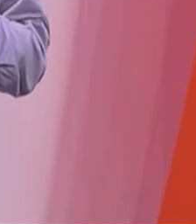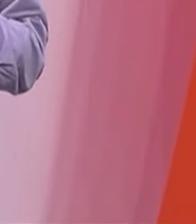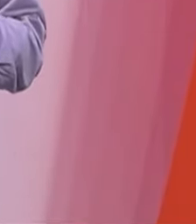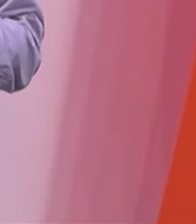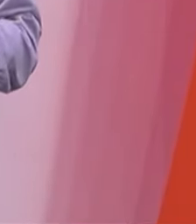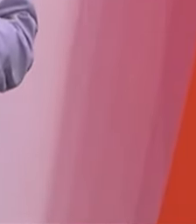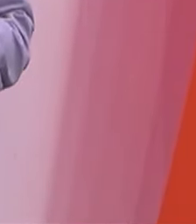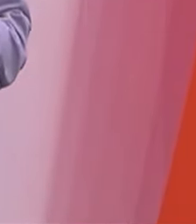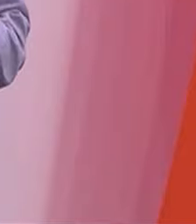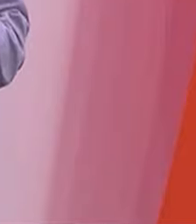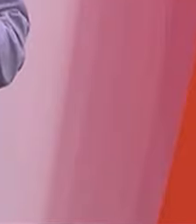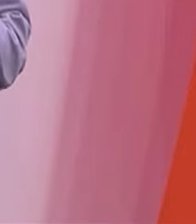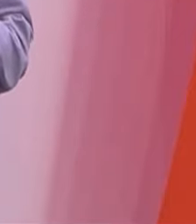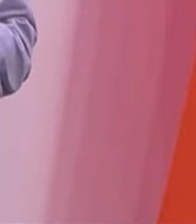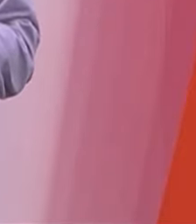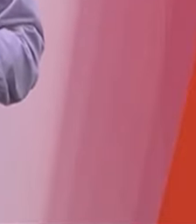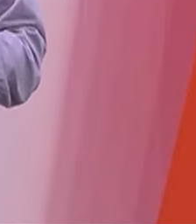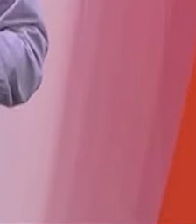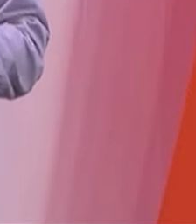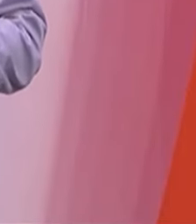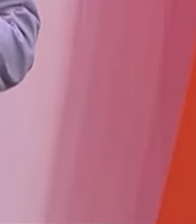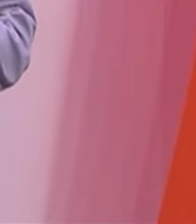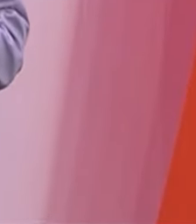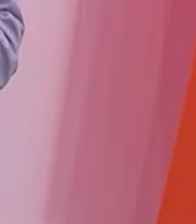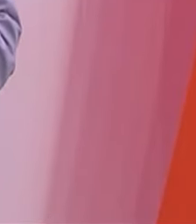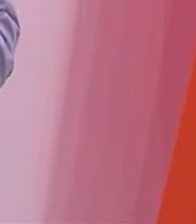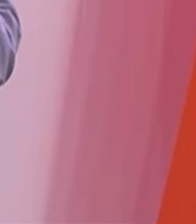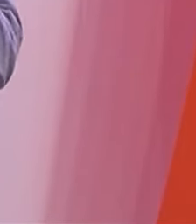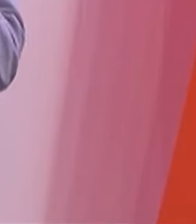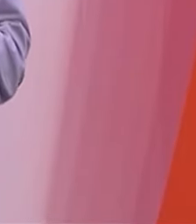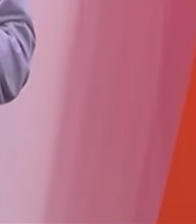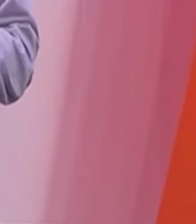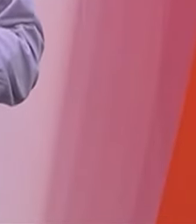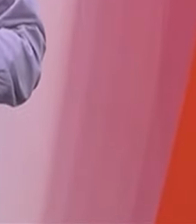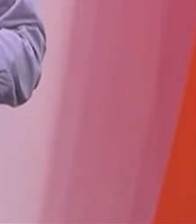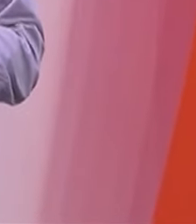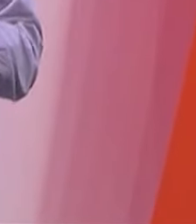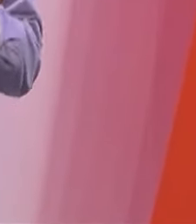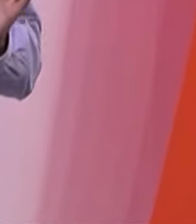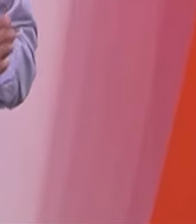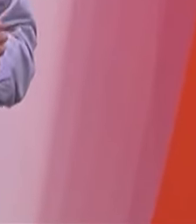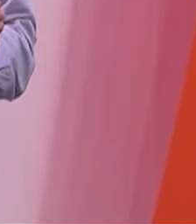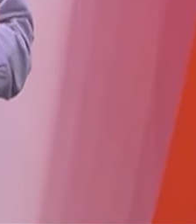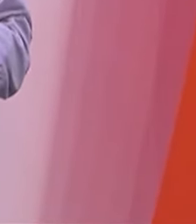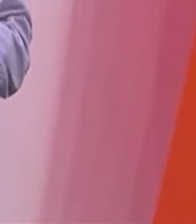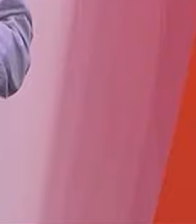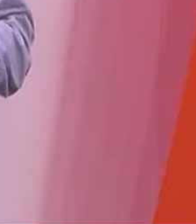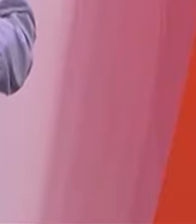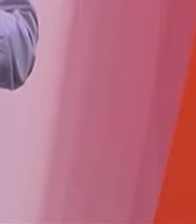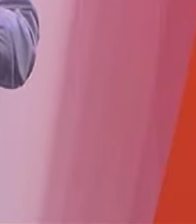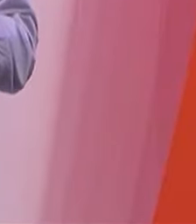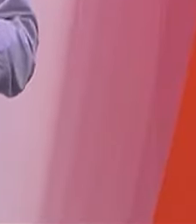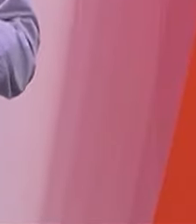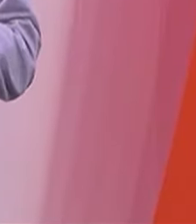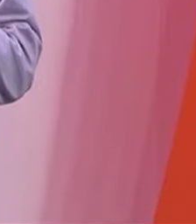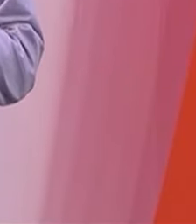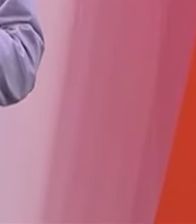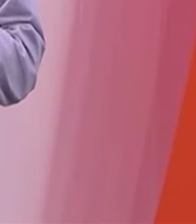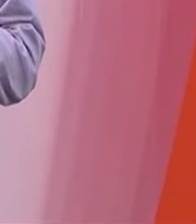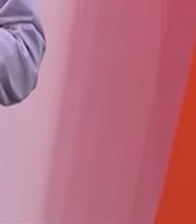el idioma que no es o como solamente copian y pegan, luego cuando les pregunto algo no saben qué era.